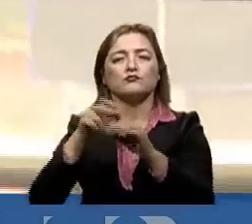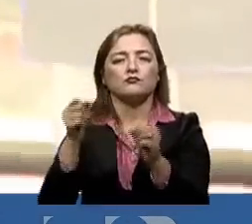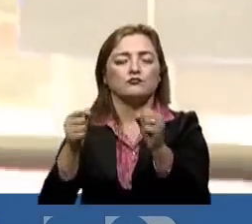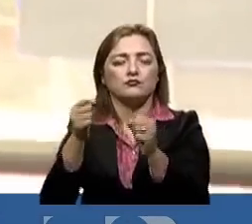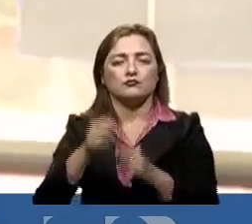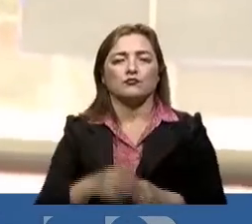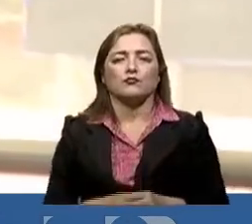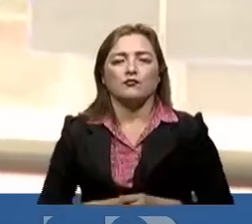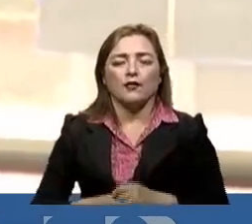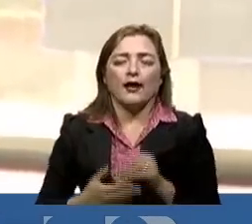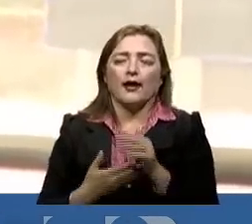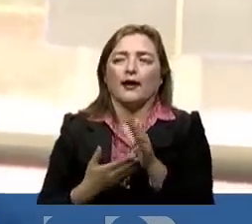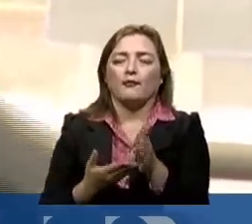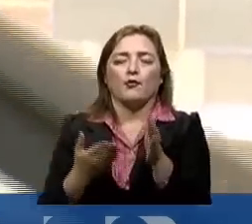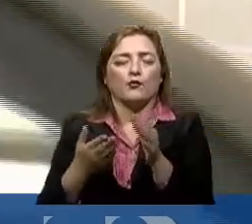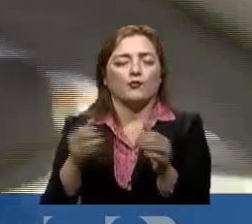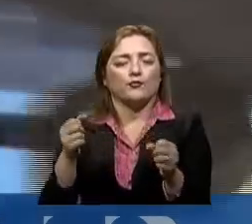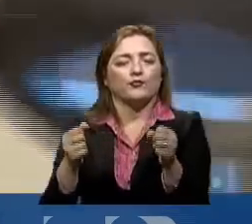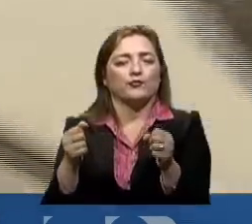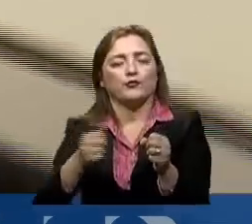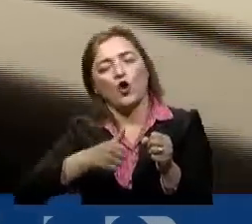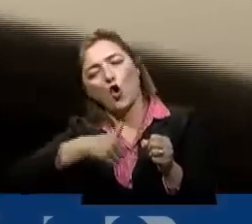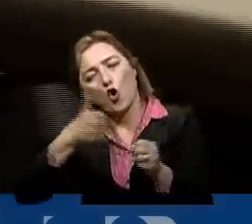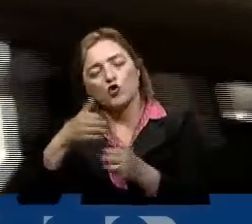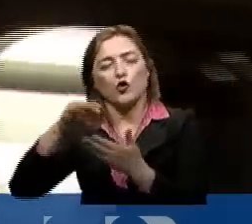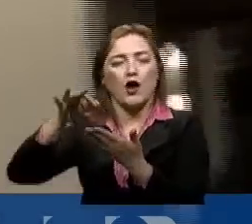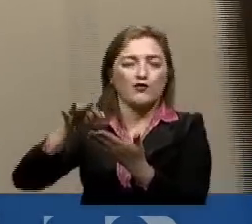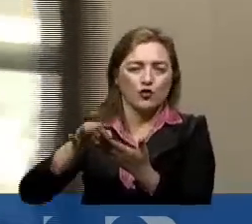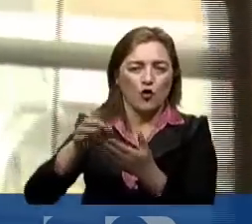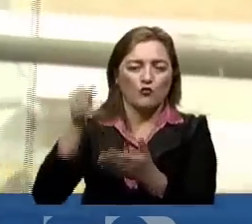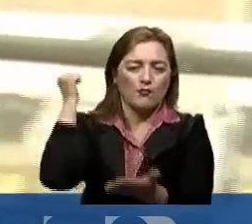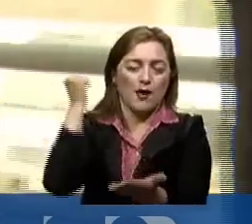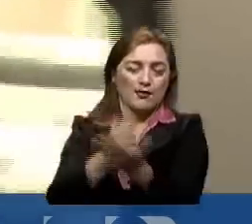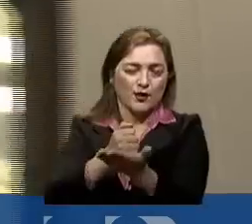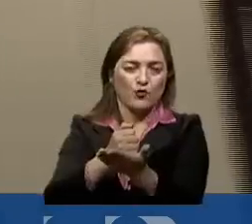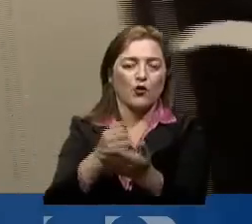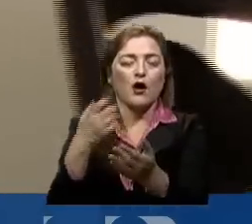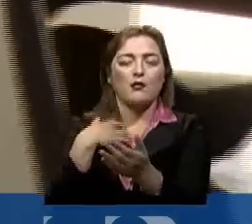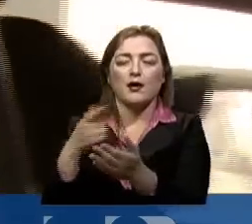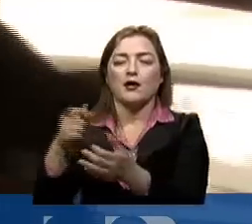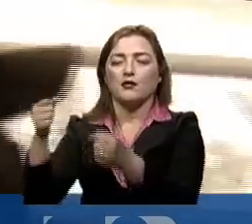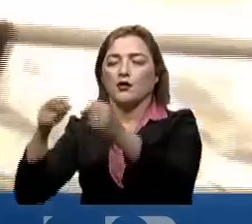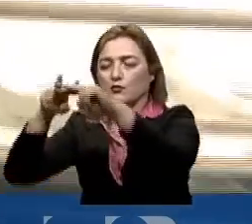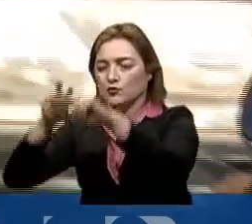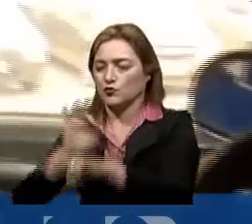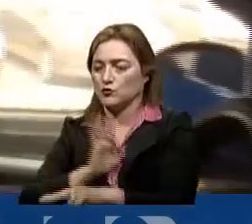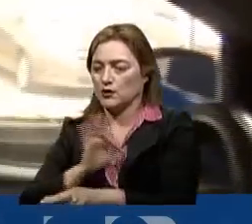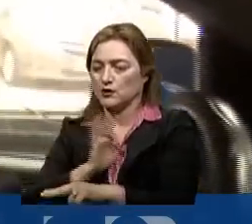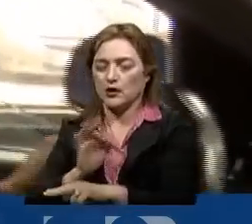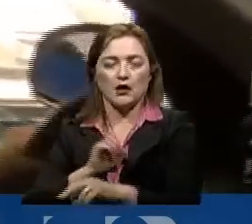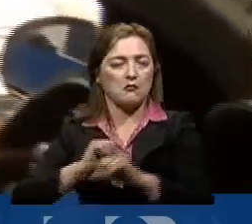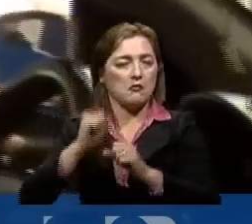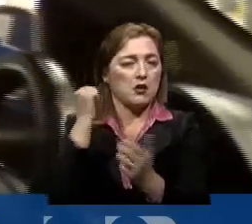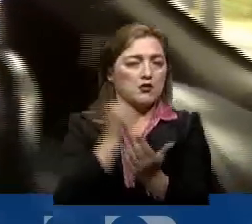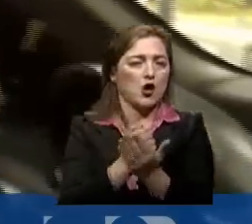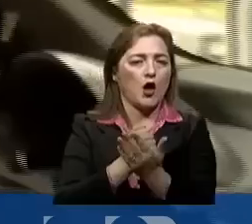hizo la revisión técnica vehicular en otro cantón y matriculó en Quito, simplemente debe realizar el trámite normal. Pero si